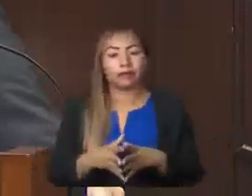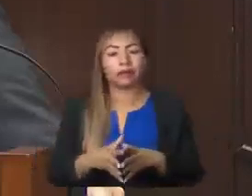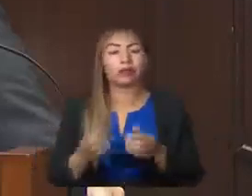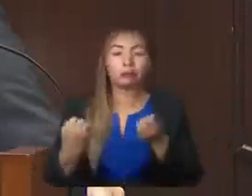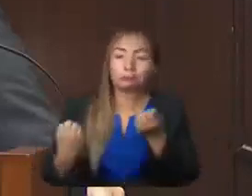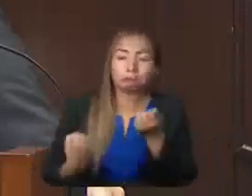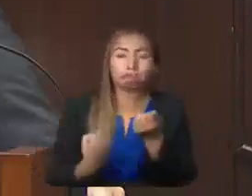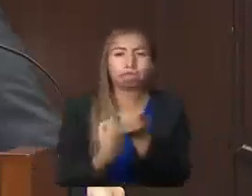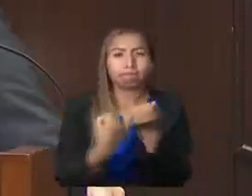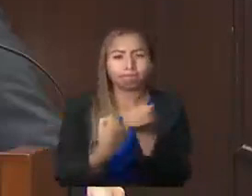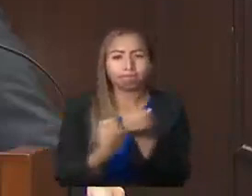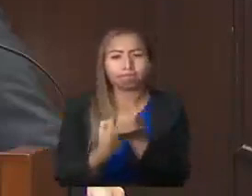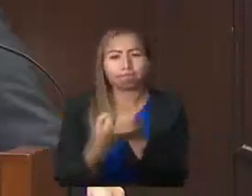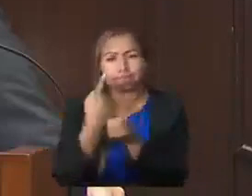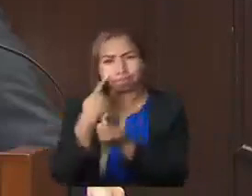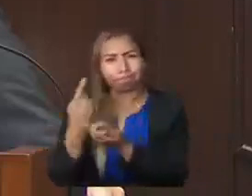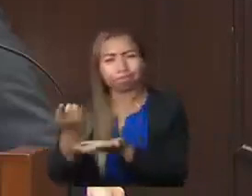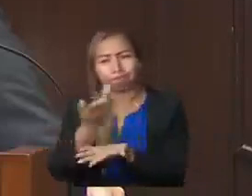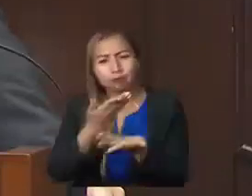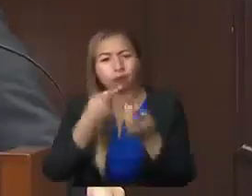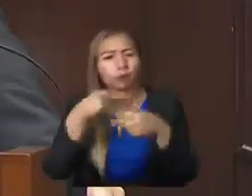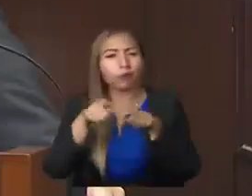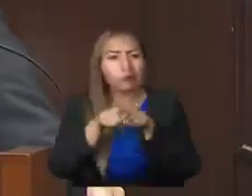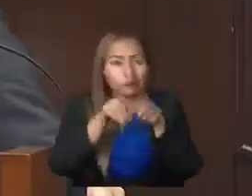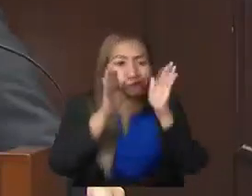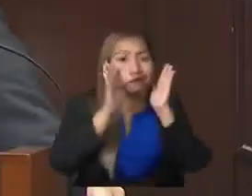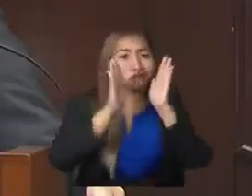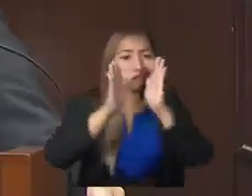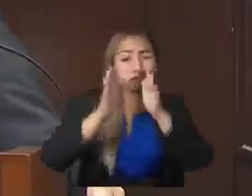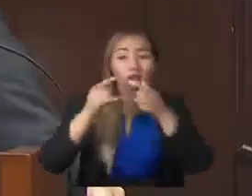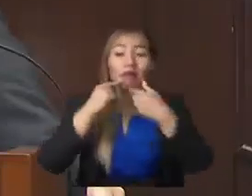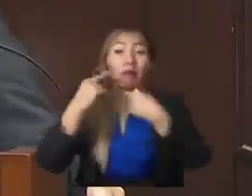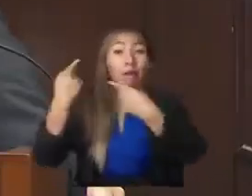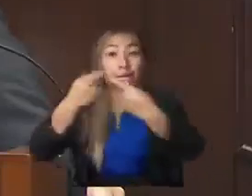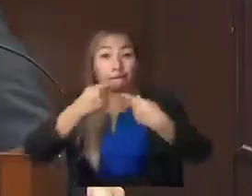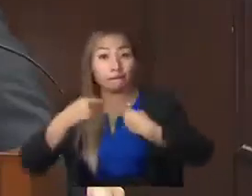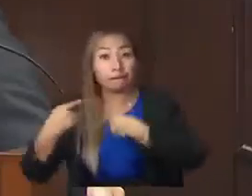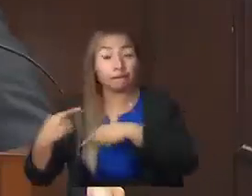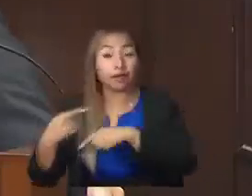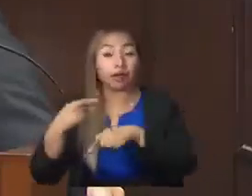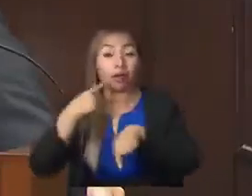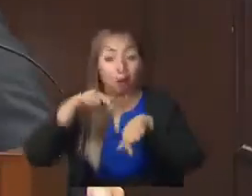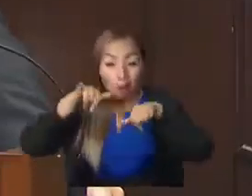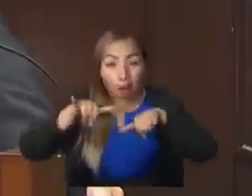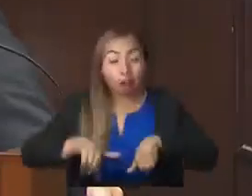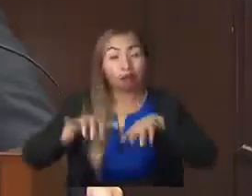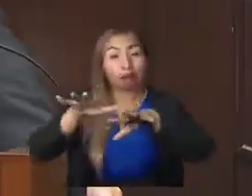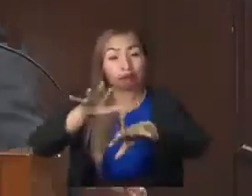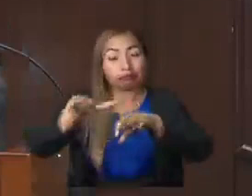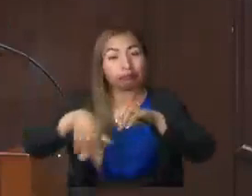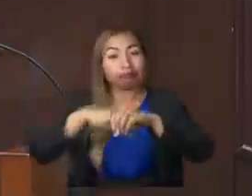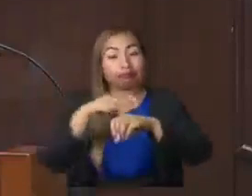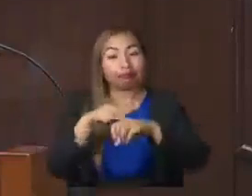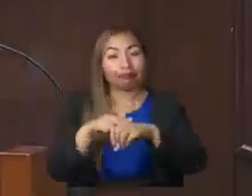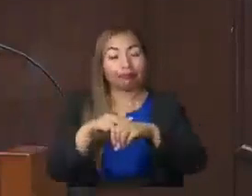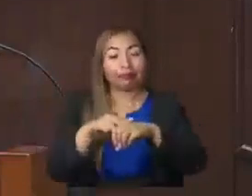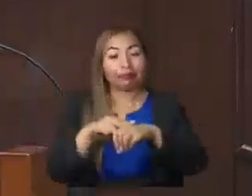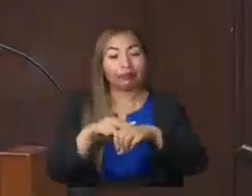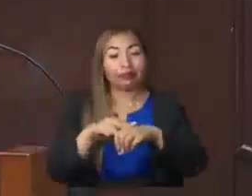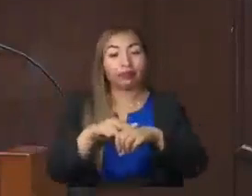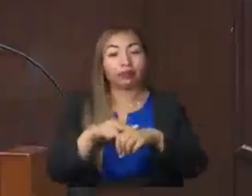apoyándonos en la concertación, atención y diálogo a lo interno del Pleno y con